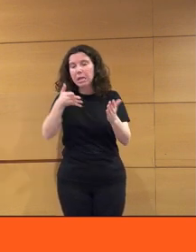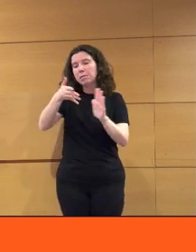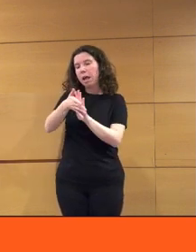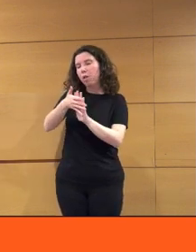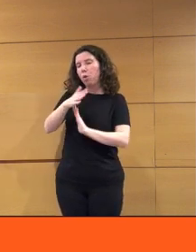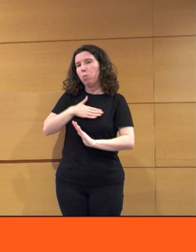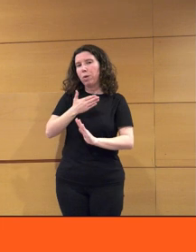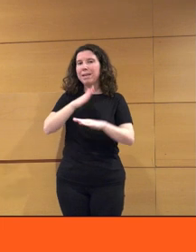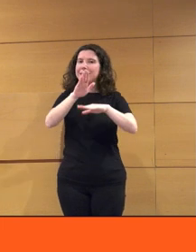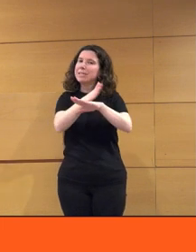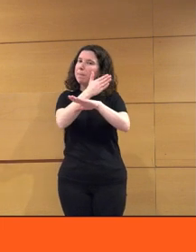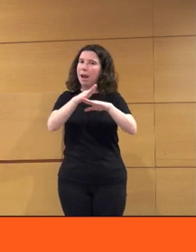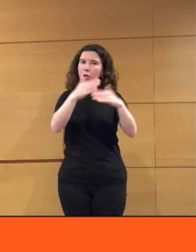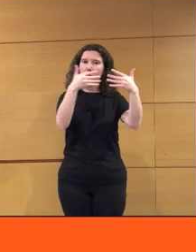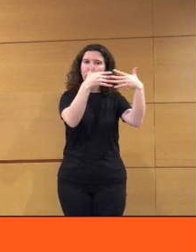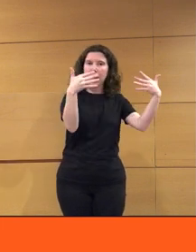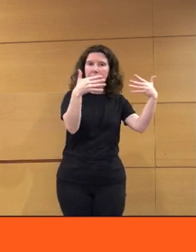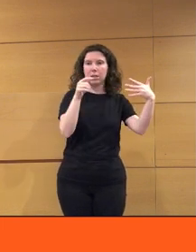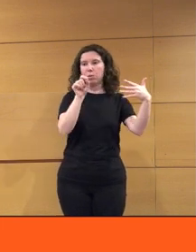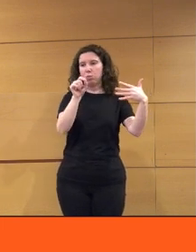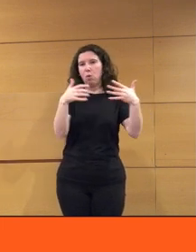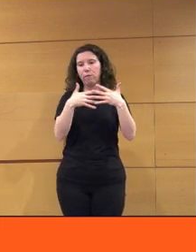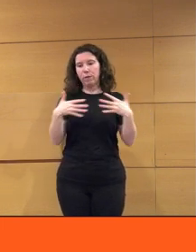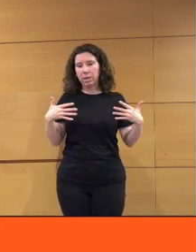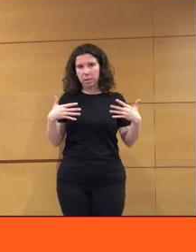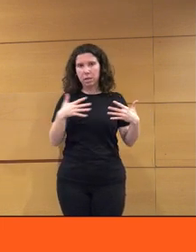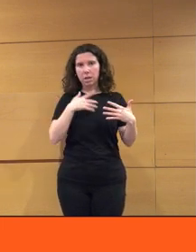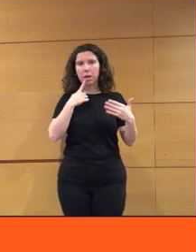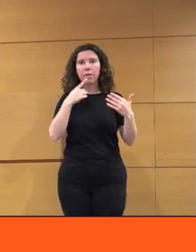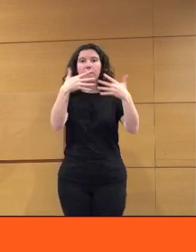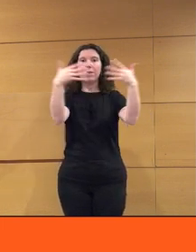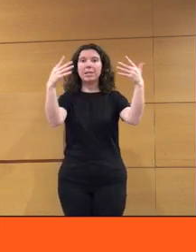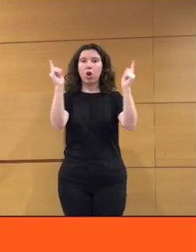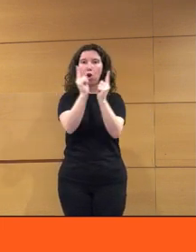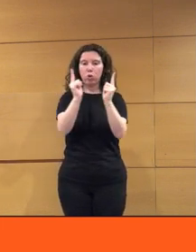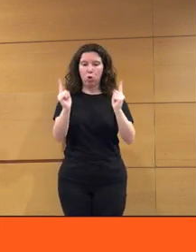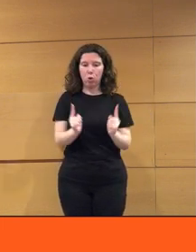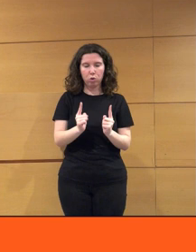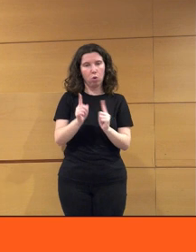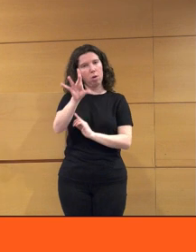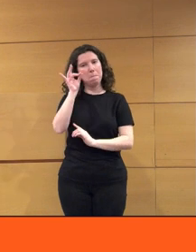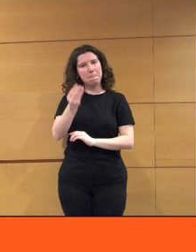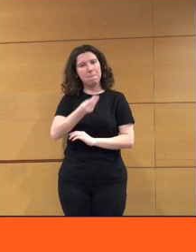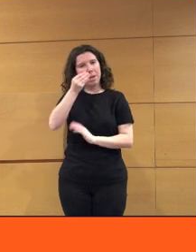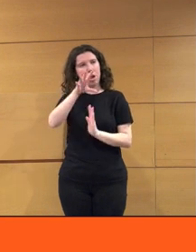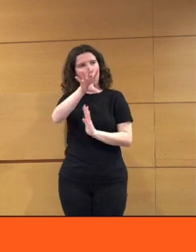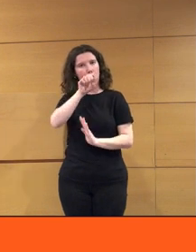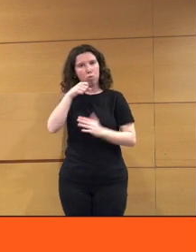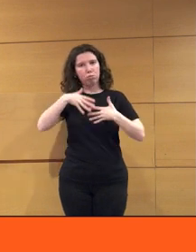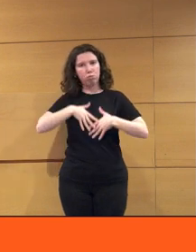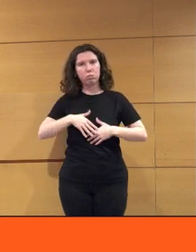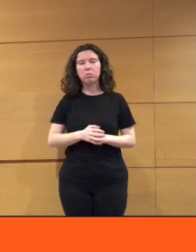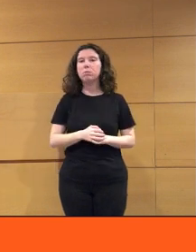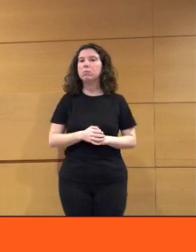colocado en una frase separada, haciendo las frases más cortas y, por lo tanto, en teoría, más comprensibles. Entonces, estas son